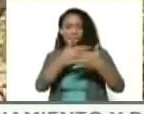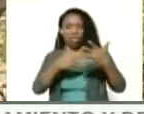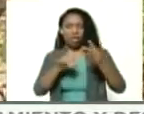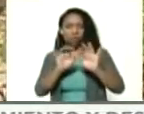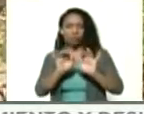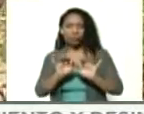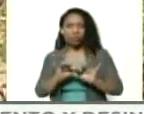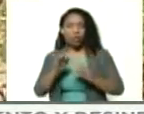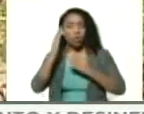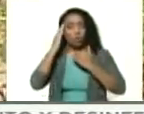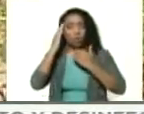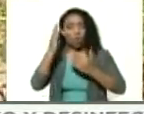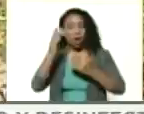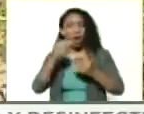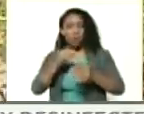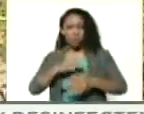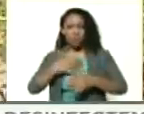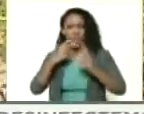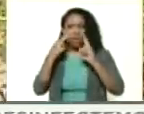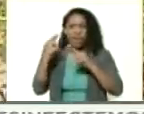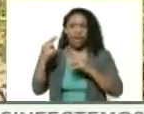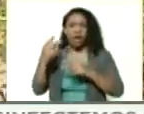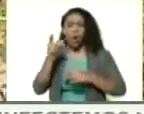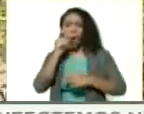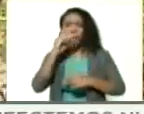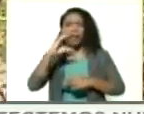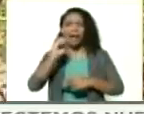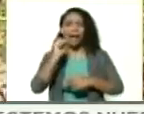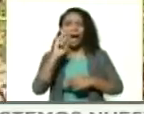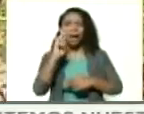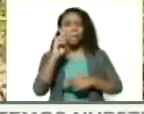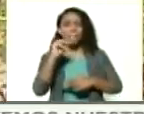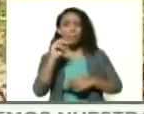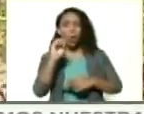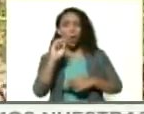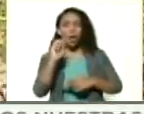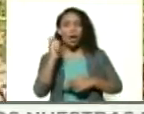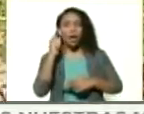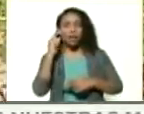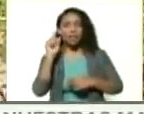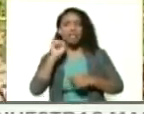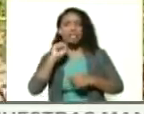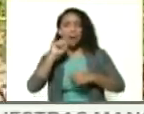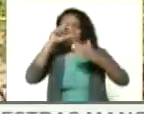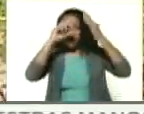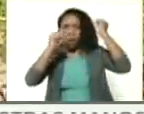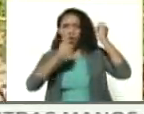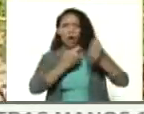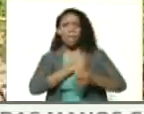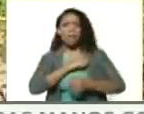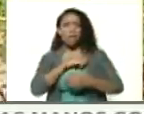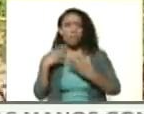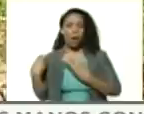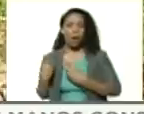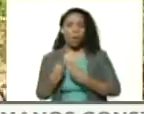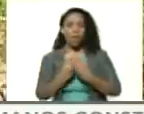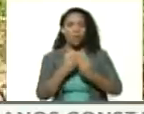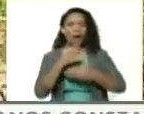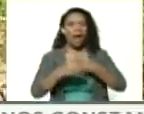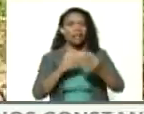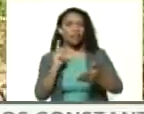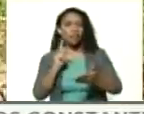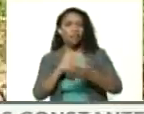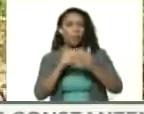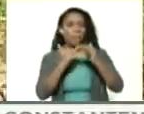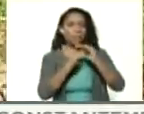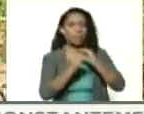Hola, Charles, ¿pudiste ver a Carmona? Sí, respondió Shapiro. El embajador de España me acompañó para hacerle llegar un